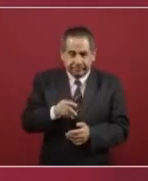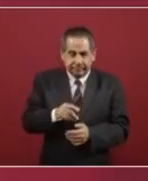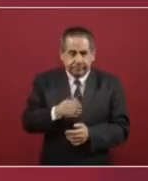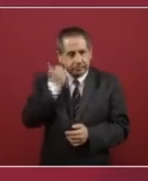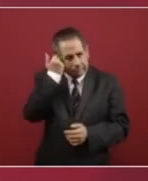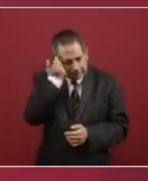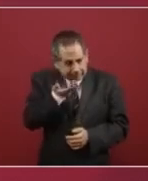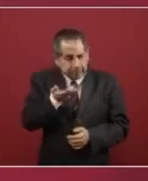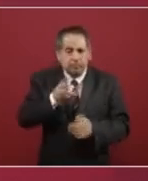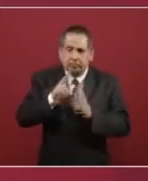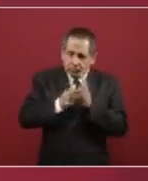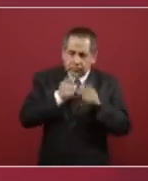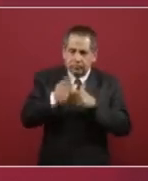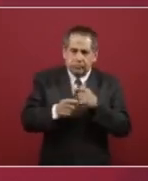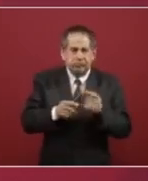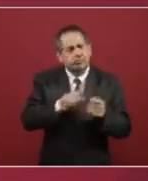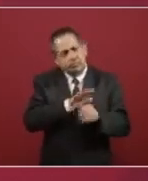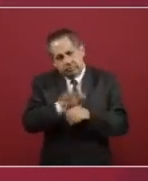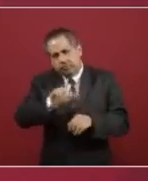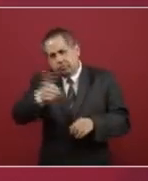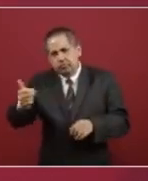hacer otras propuestas.